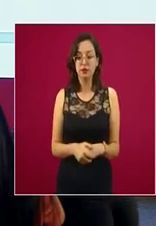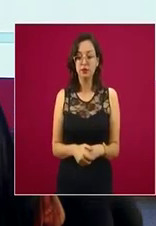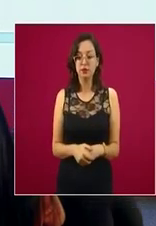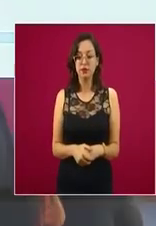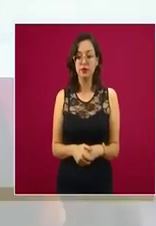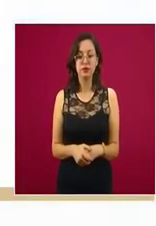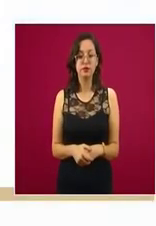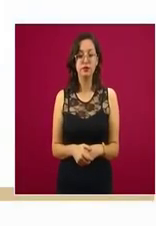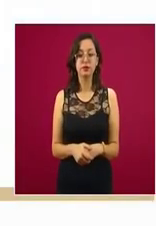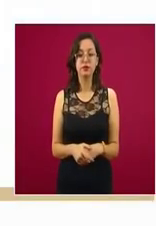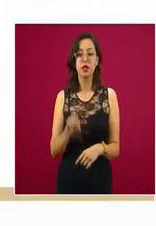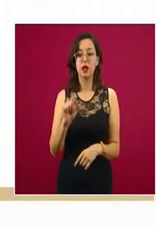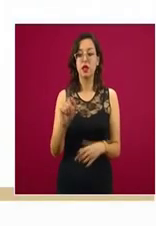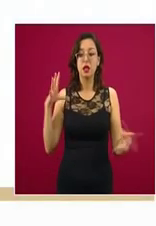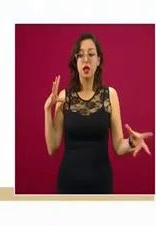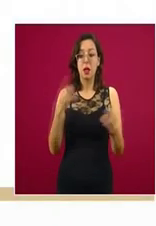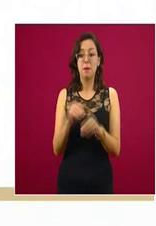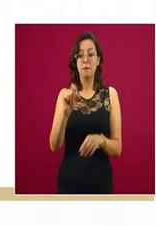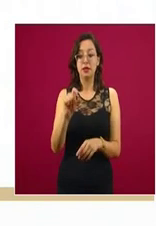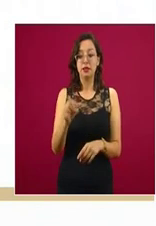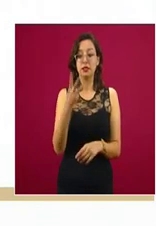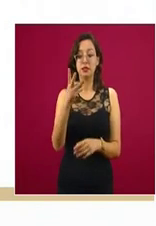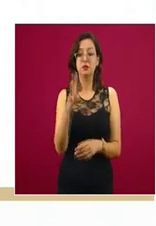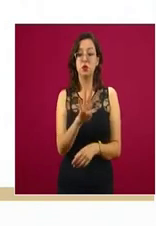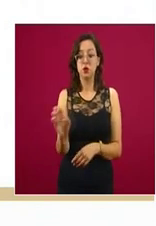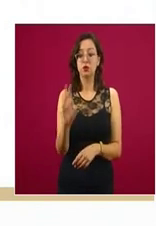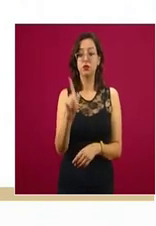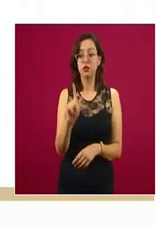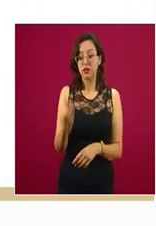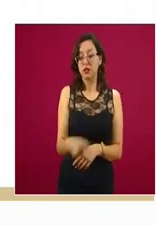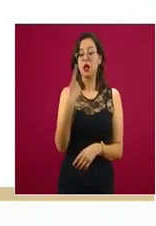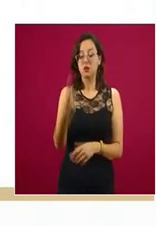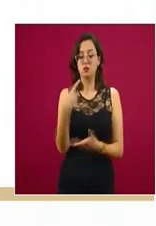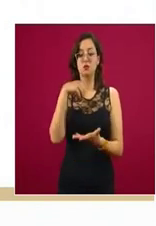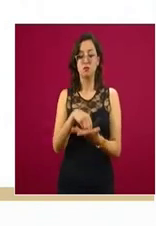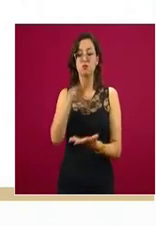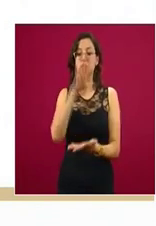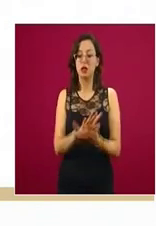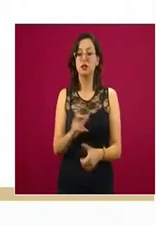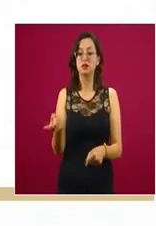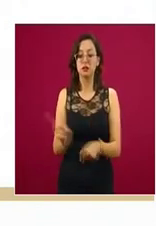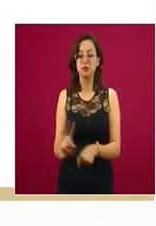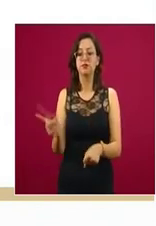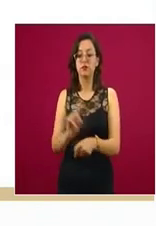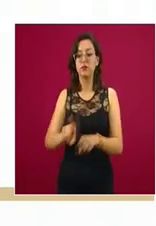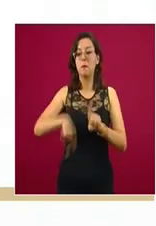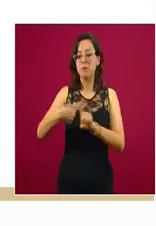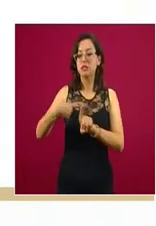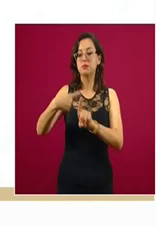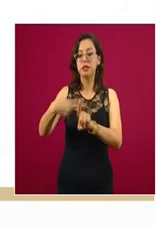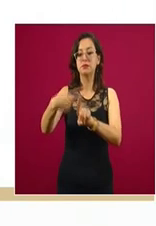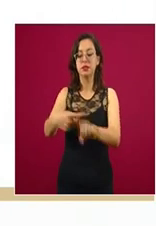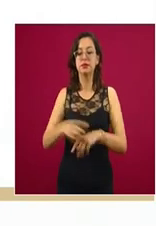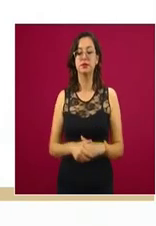acumulada con estos 23.471 que han sido registrados cada día y se van sumando. Y vemos